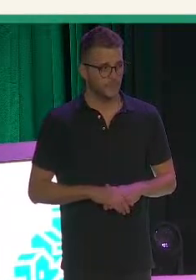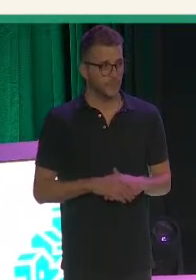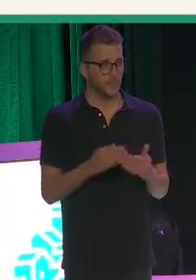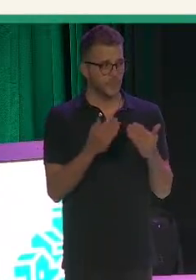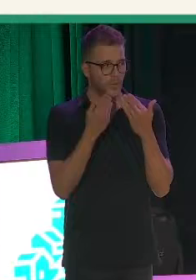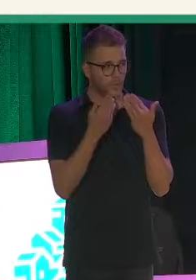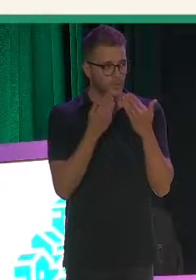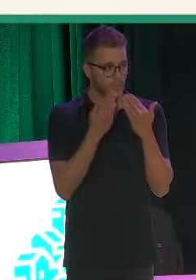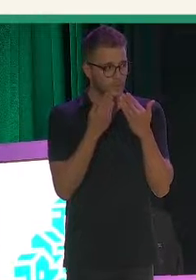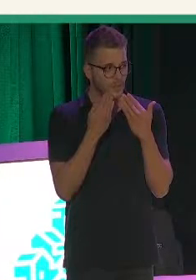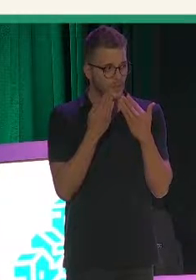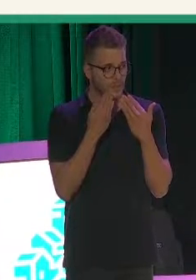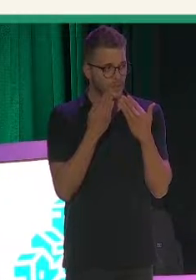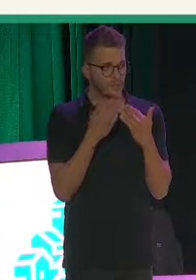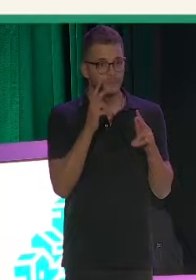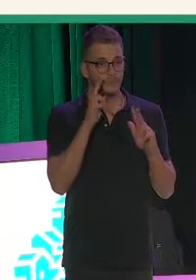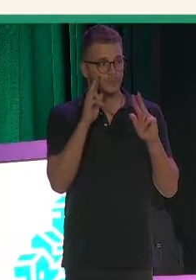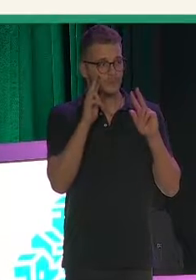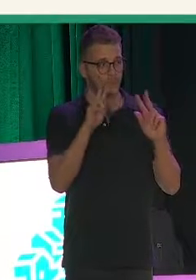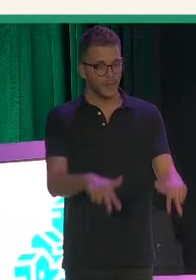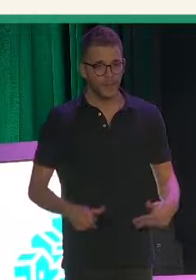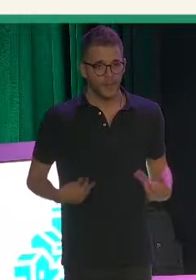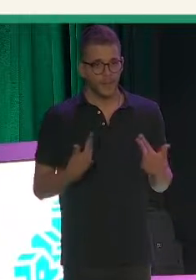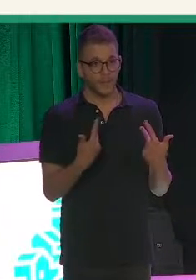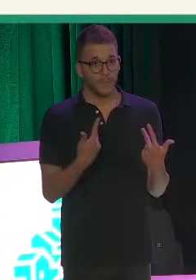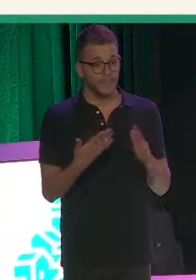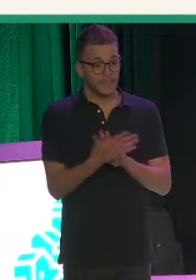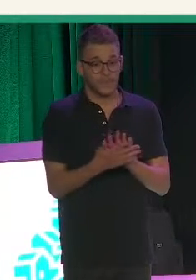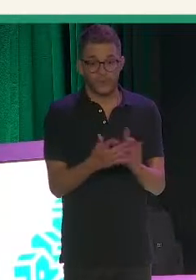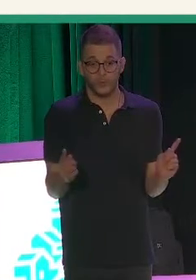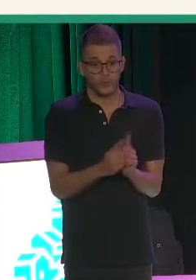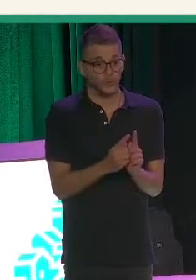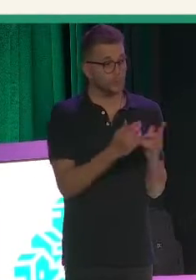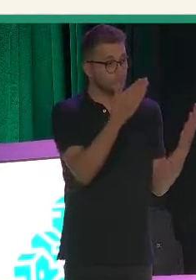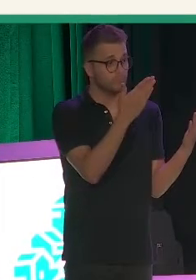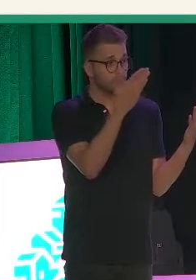Muchas gracias, Manuel. Y permítanme unas breves palabras, saludarles.